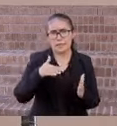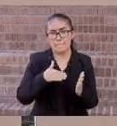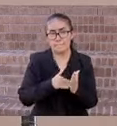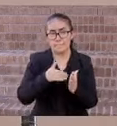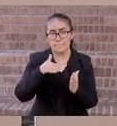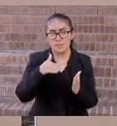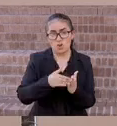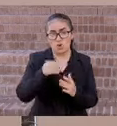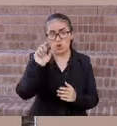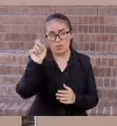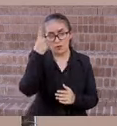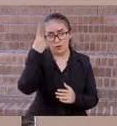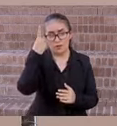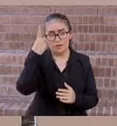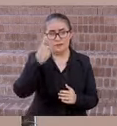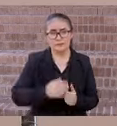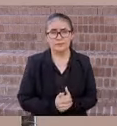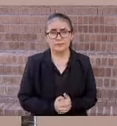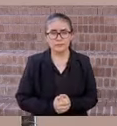dólares